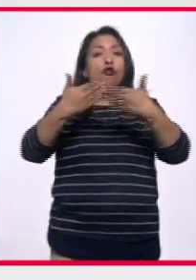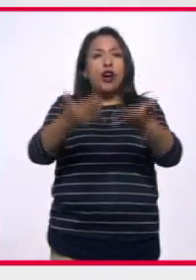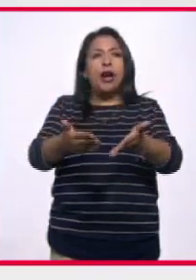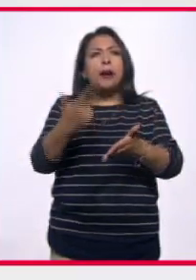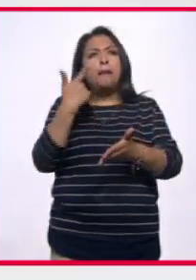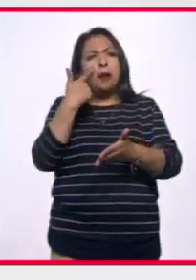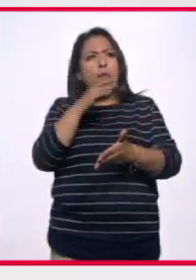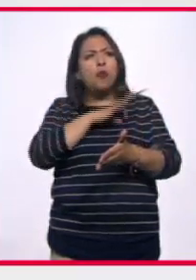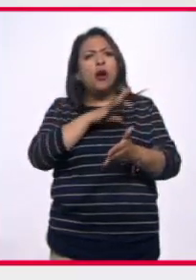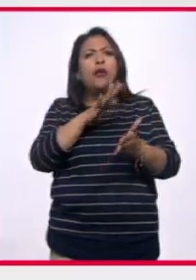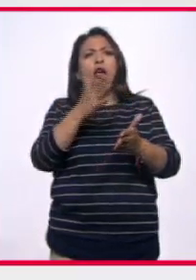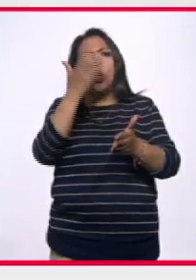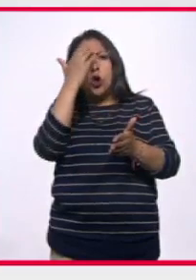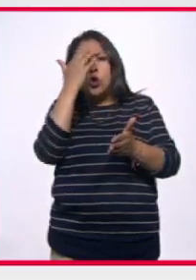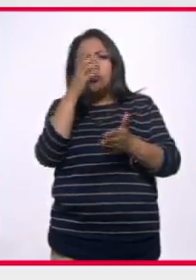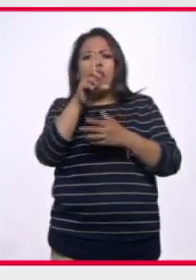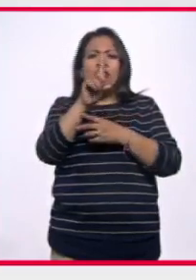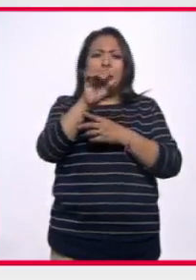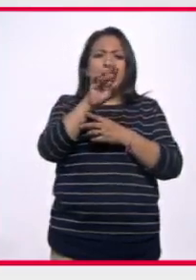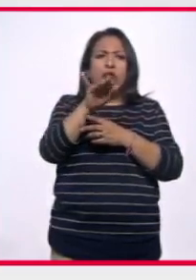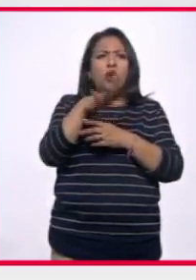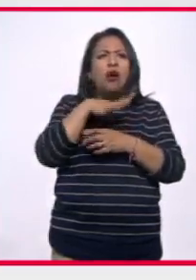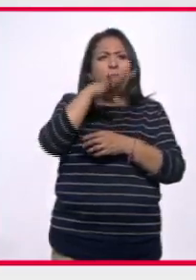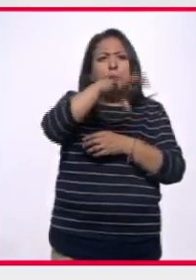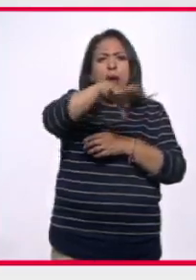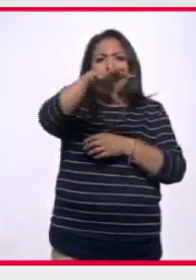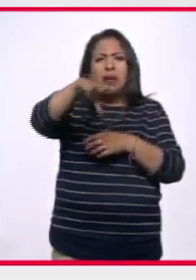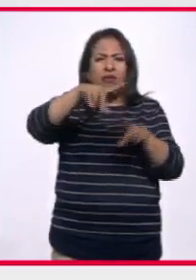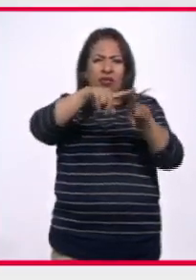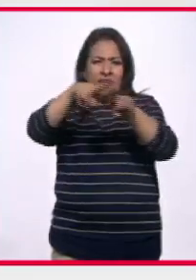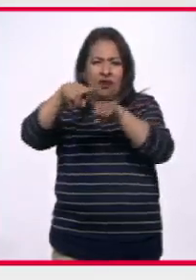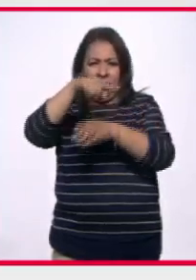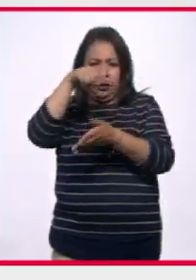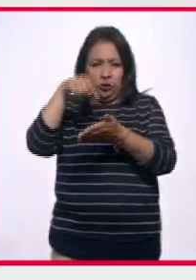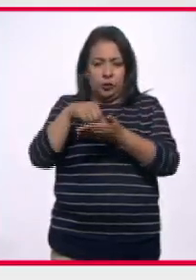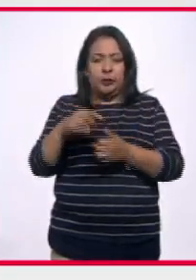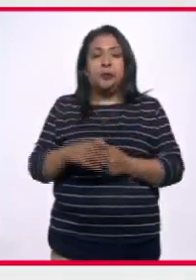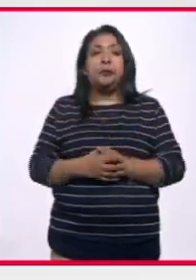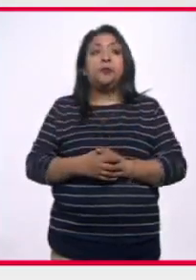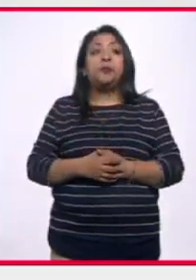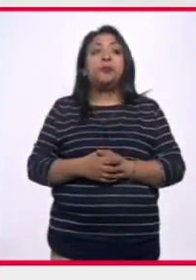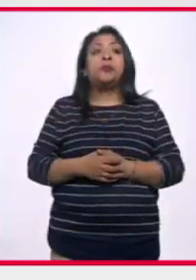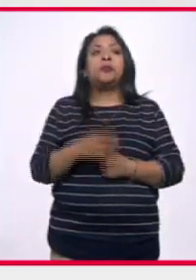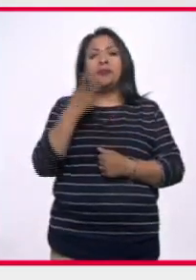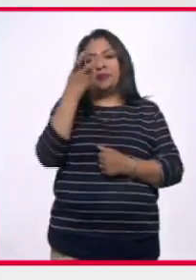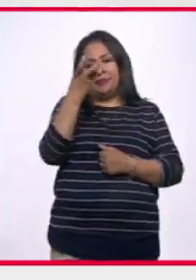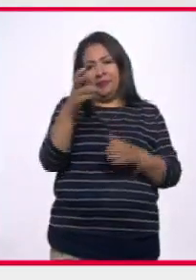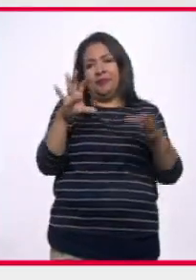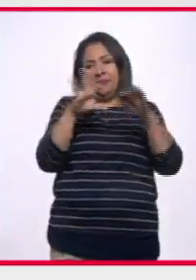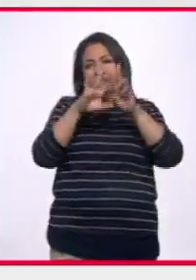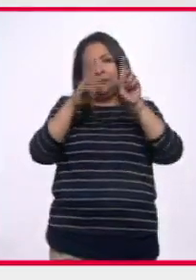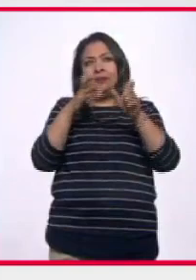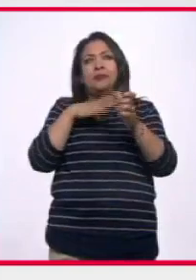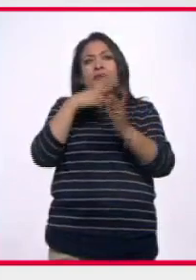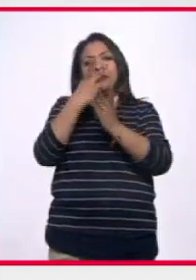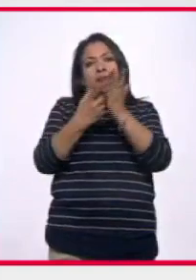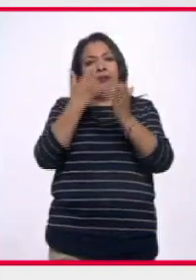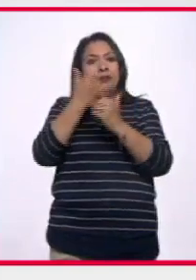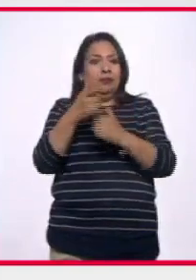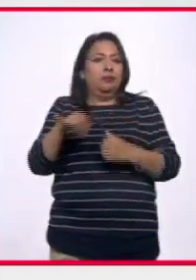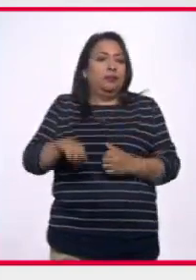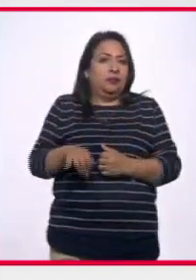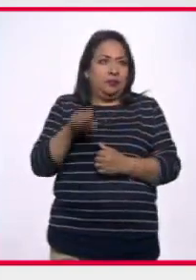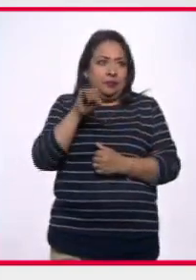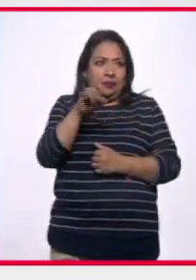permite acercarse a la dramaturgia desde espacios alternativos en esa tónica tenemos proyectos muy interesantes